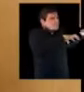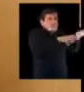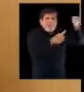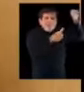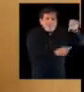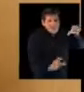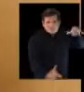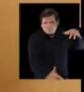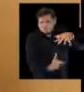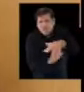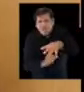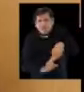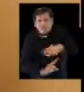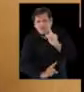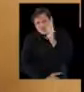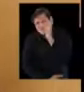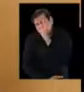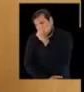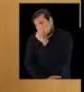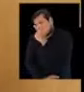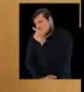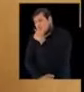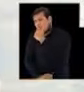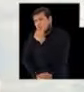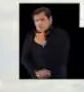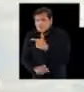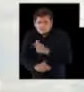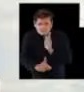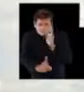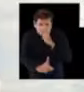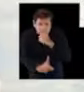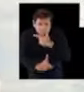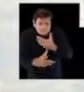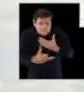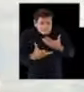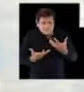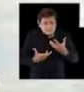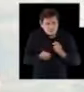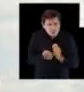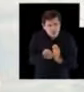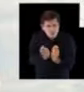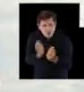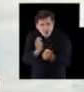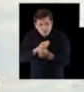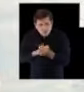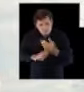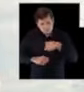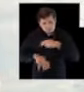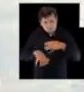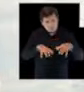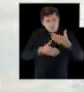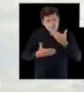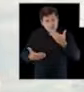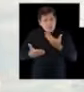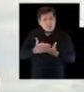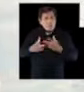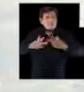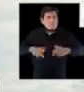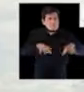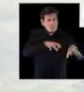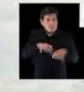grandes Les hacemos mal Les A demostrar Que los buenos Somos más